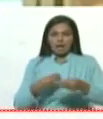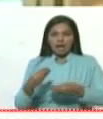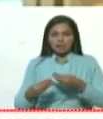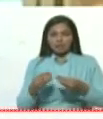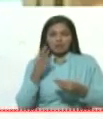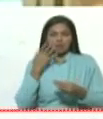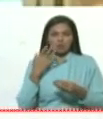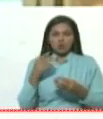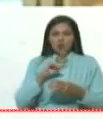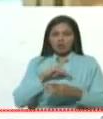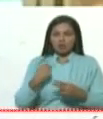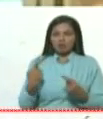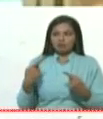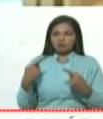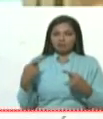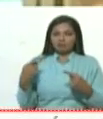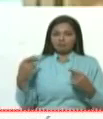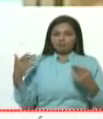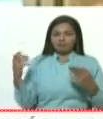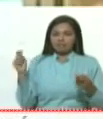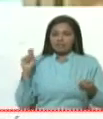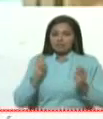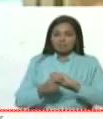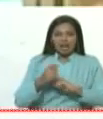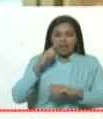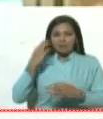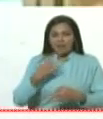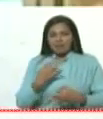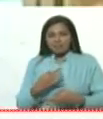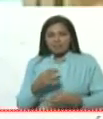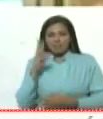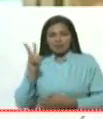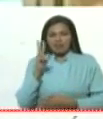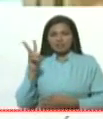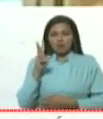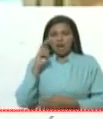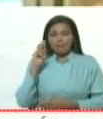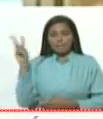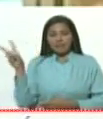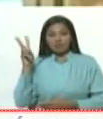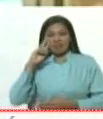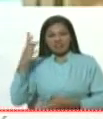eclipsar la realidad de Venezuela, la verdad de Venezuela, la Venezuela de verdad.